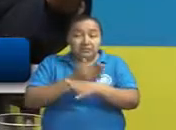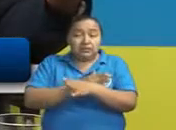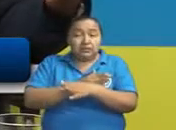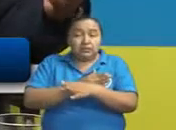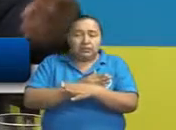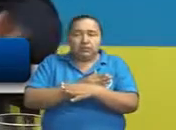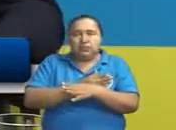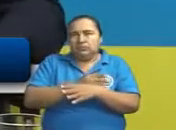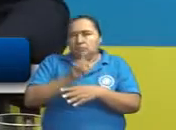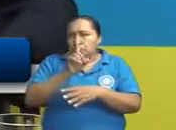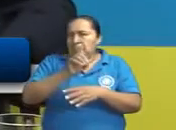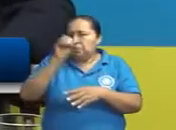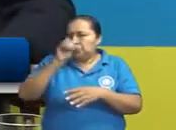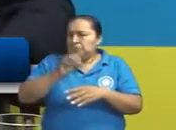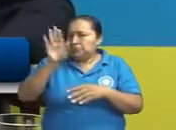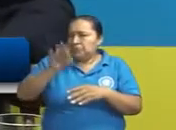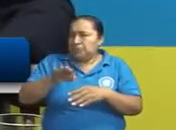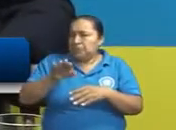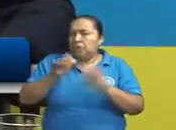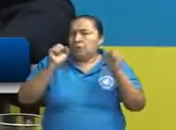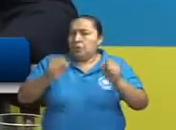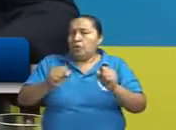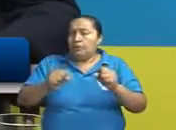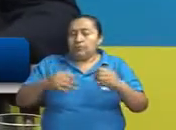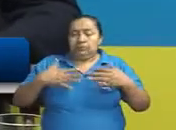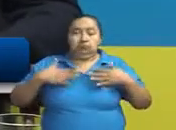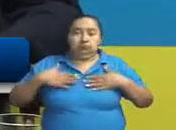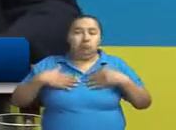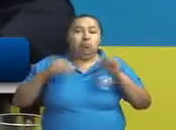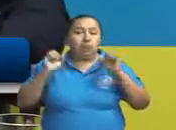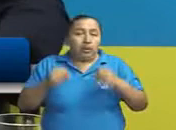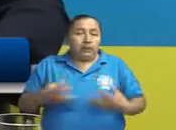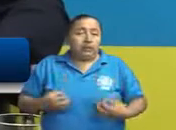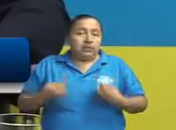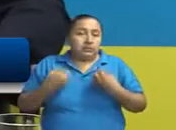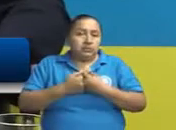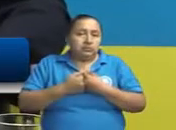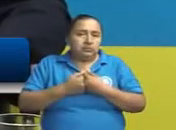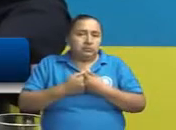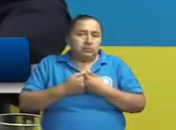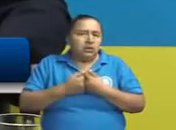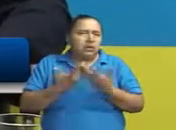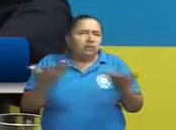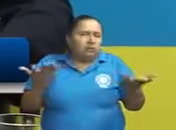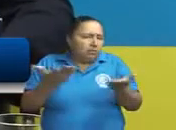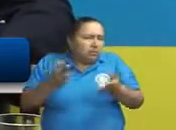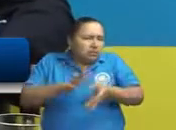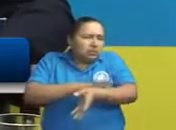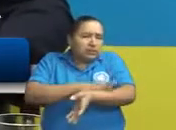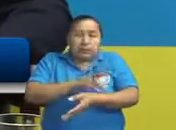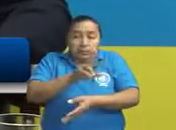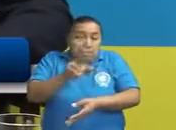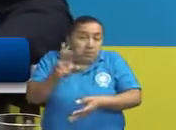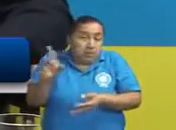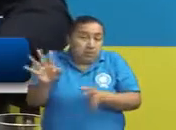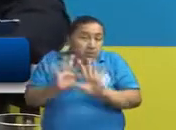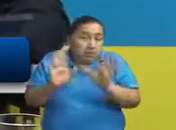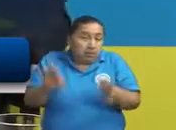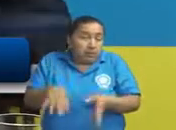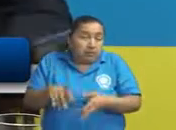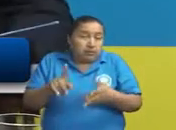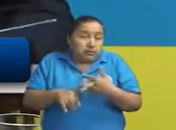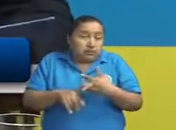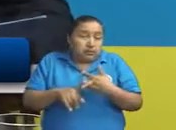menor porcentaje el cáncer de mama al hombre. ¿Los síntomas son los mismos que una mujer?